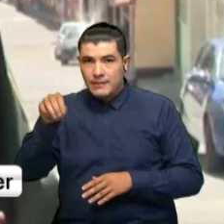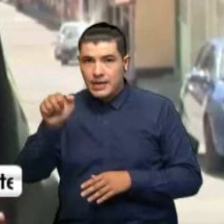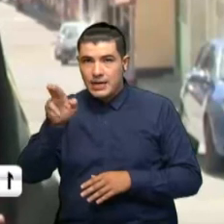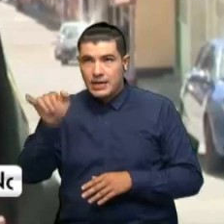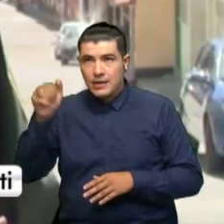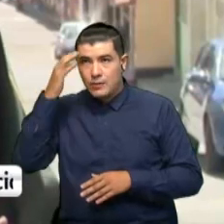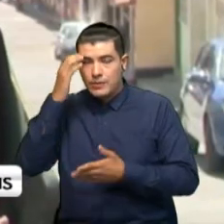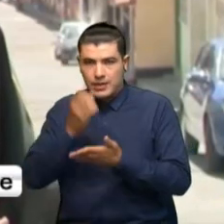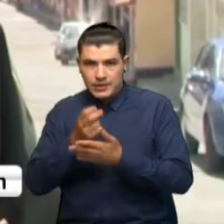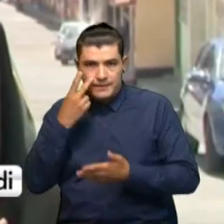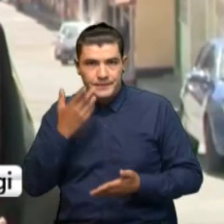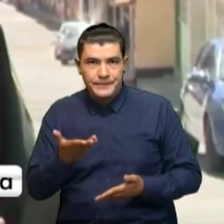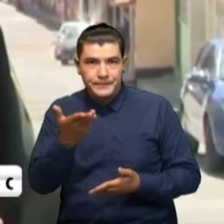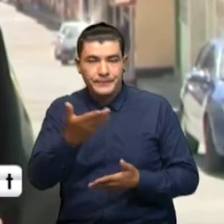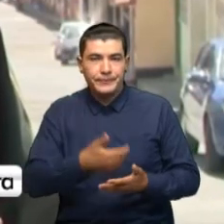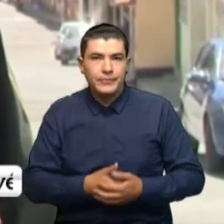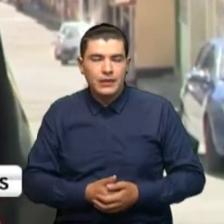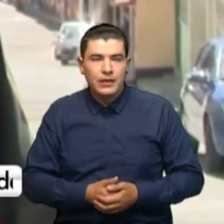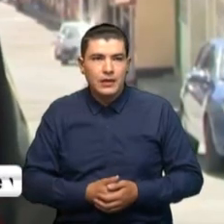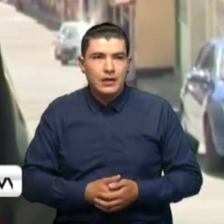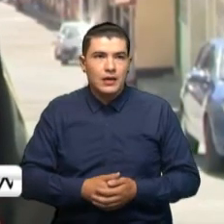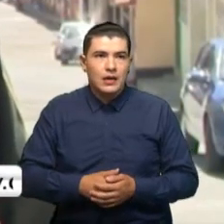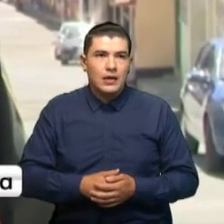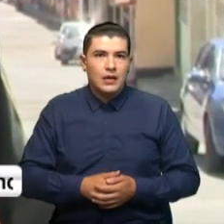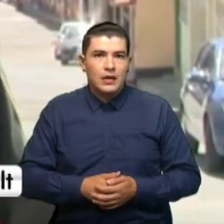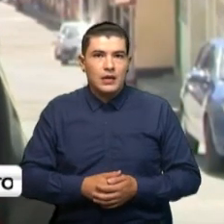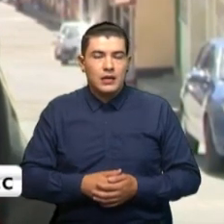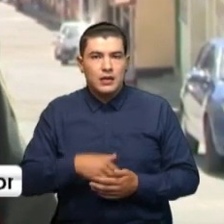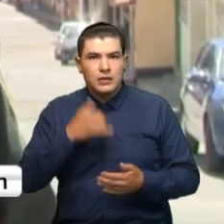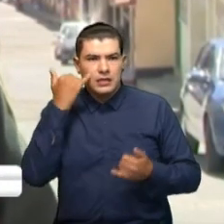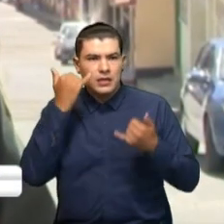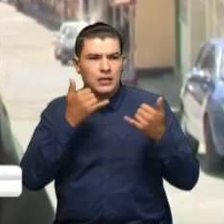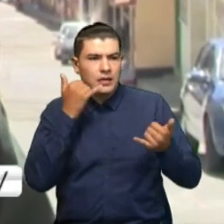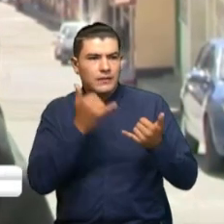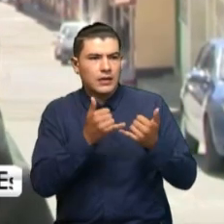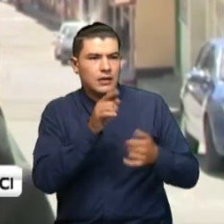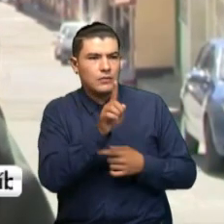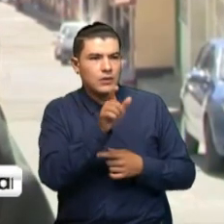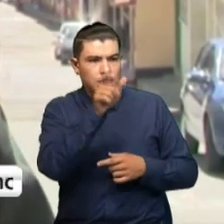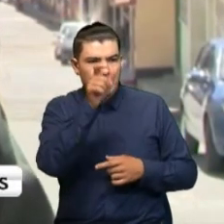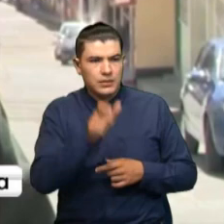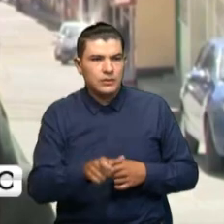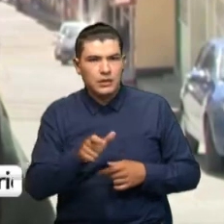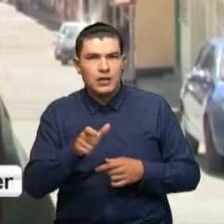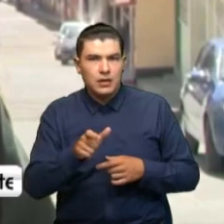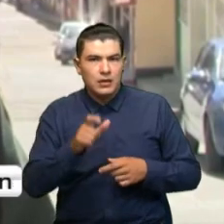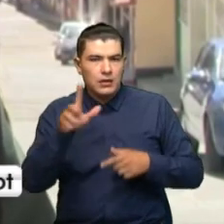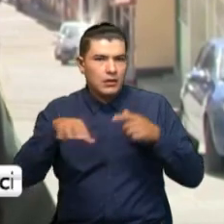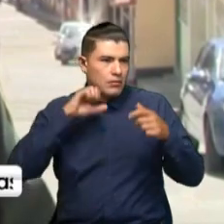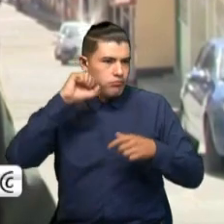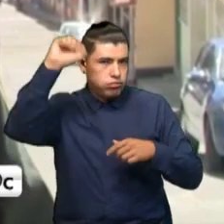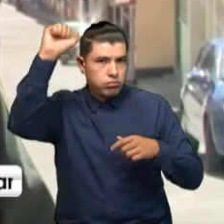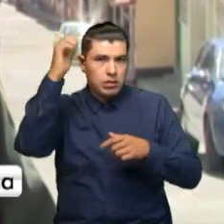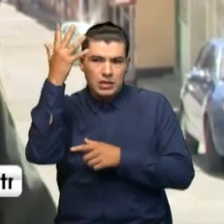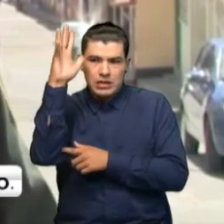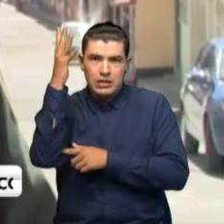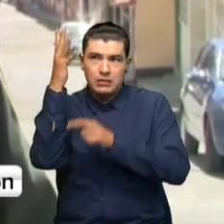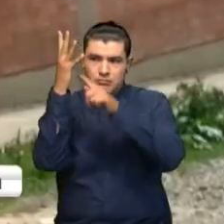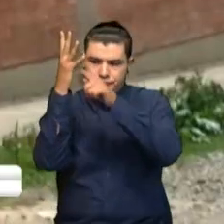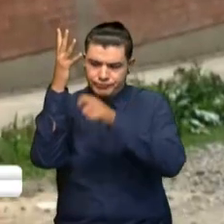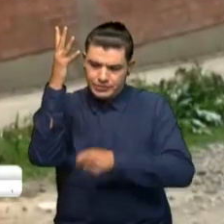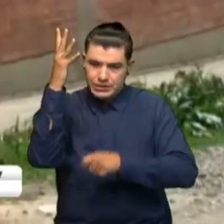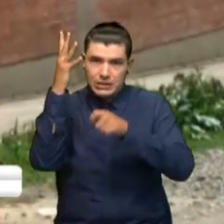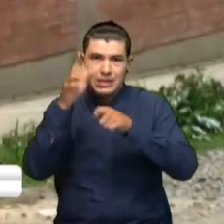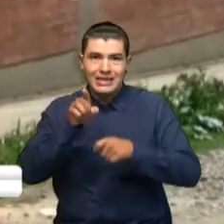se logra establecer una persona que estaba y colgando de un árbol superior a 17 metros